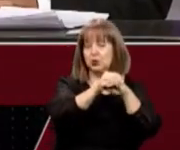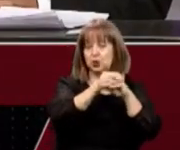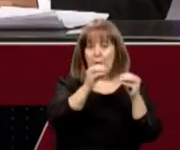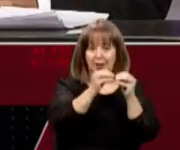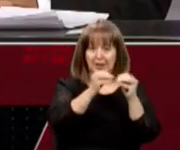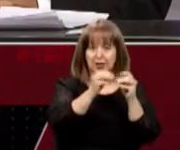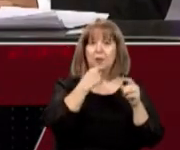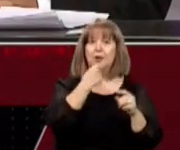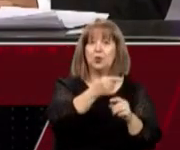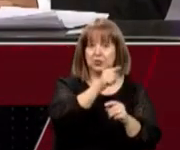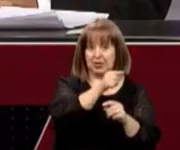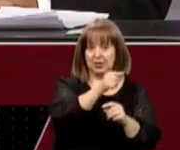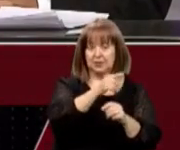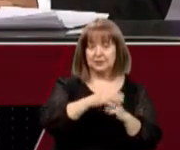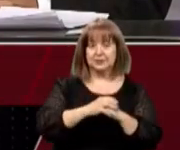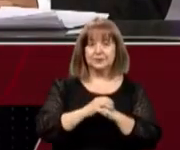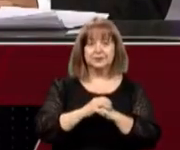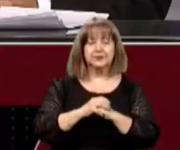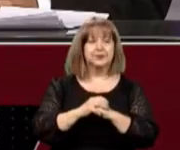ellas. Ahí voy. Sí.